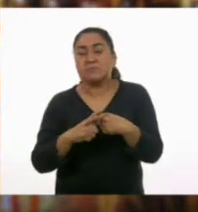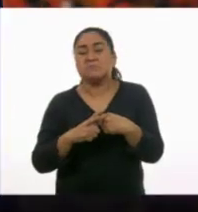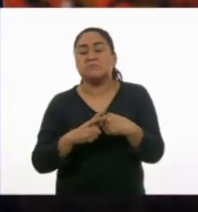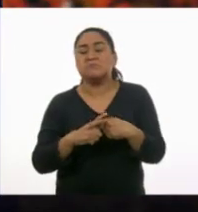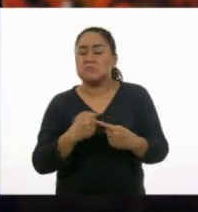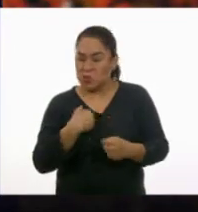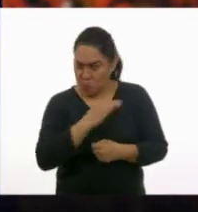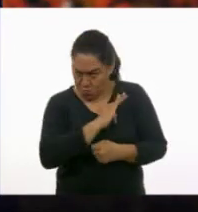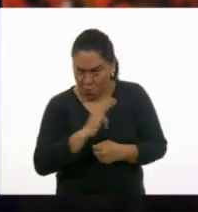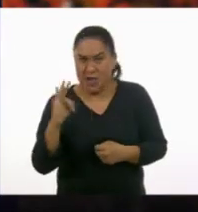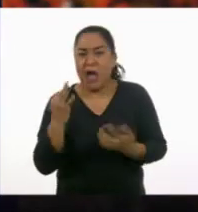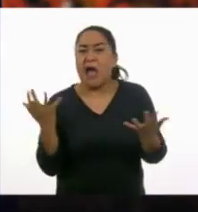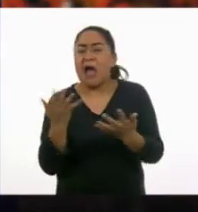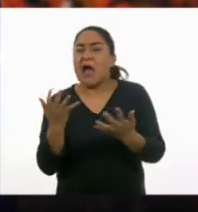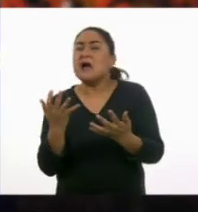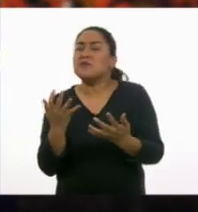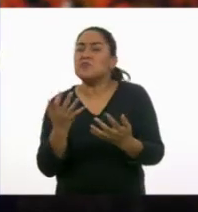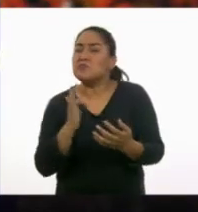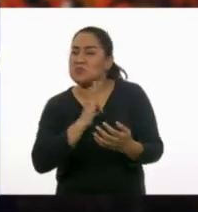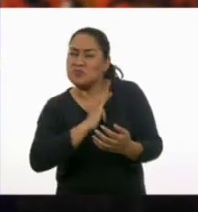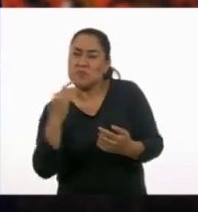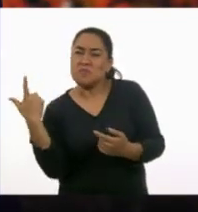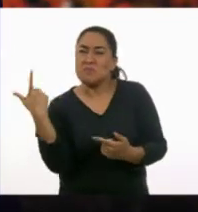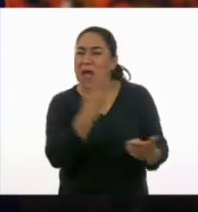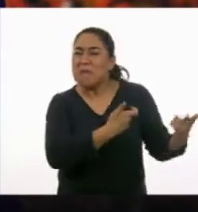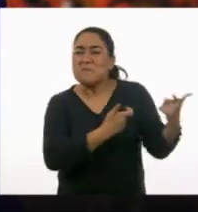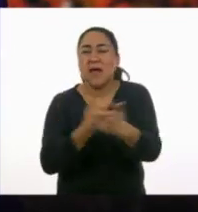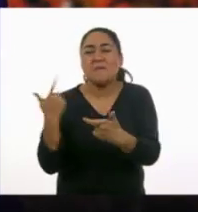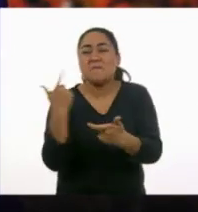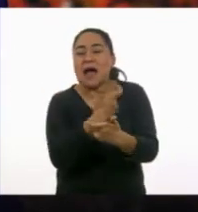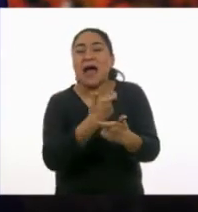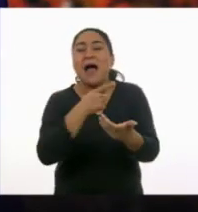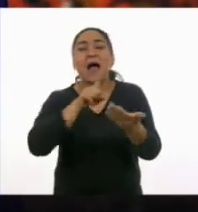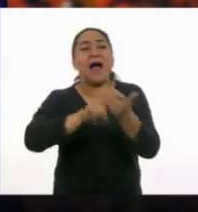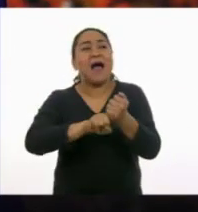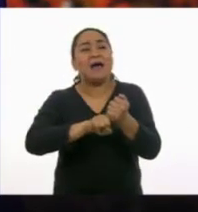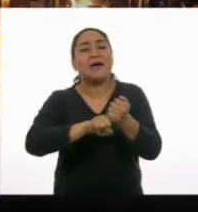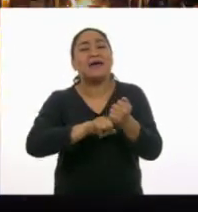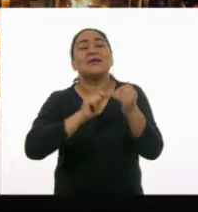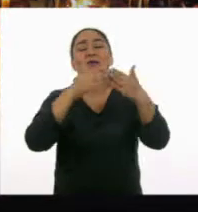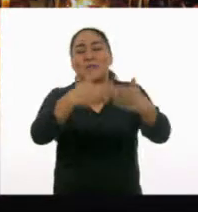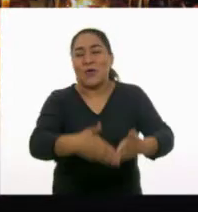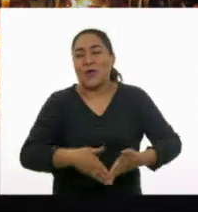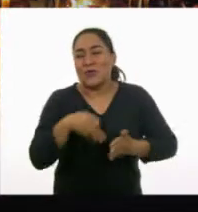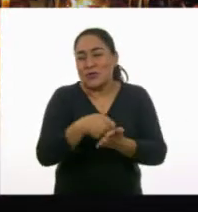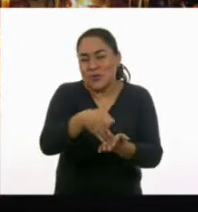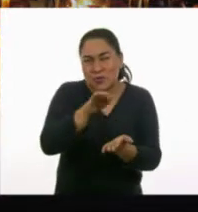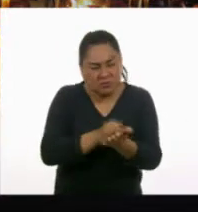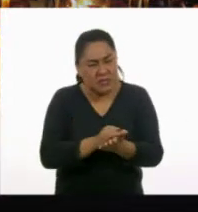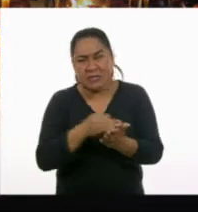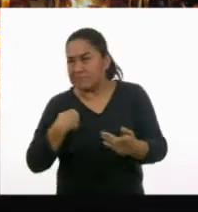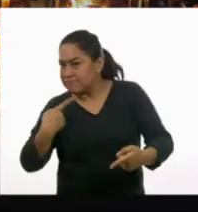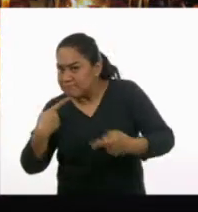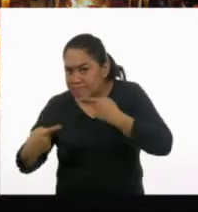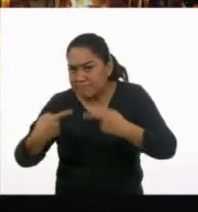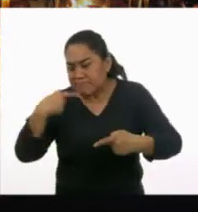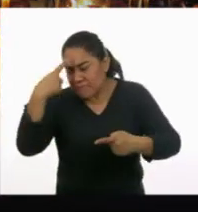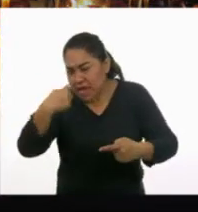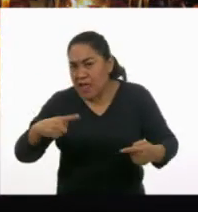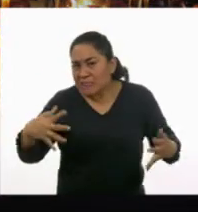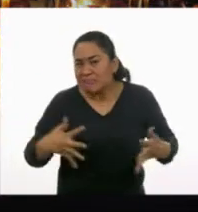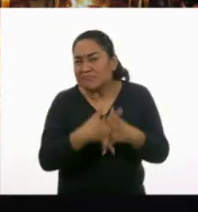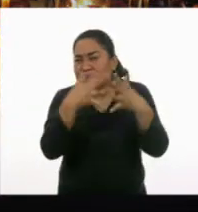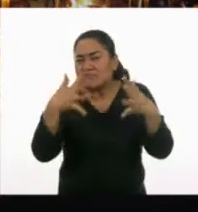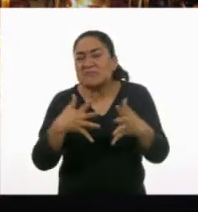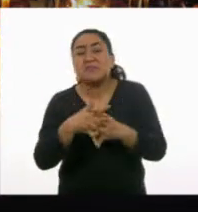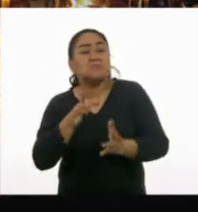desafía batiéndose de balazos entre los portales del puerto heroico, organizando guerrillas para combatir